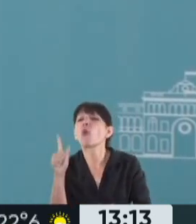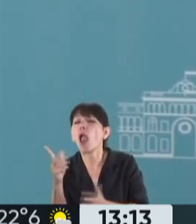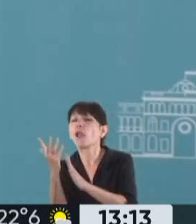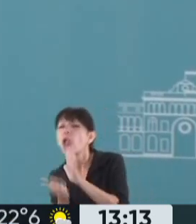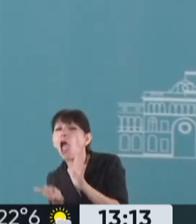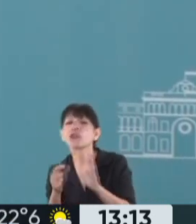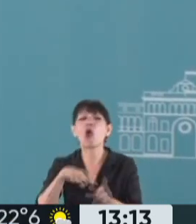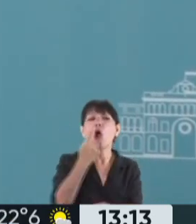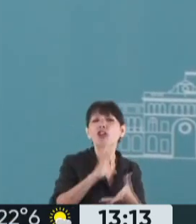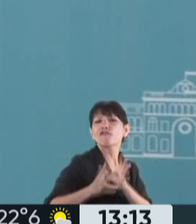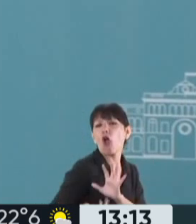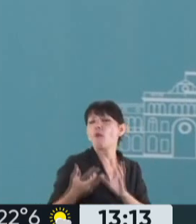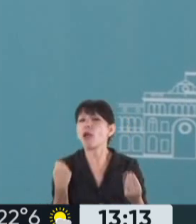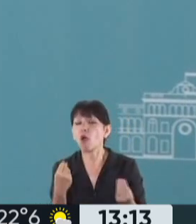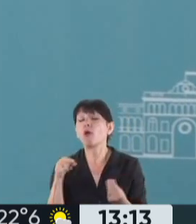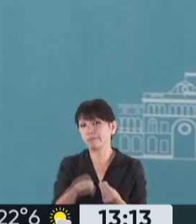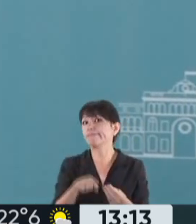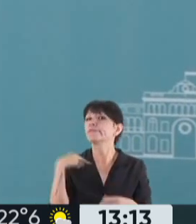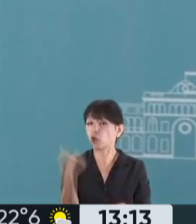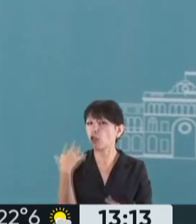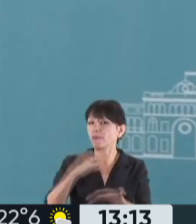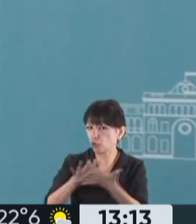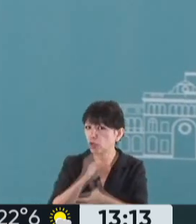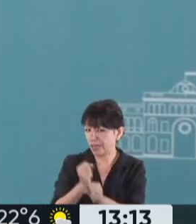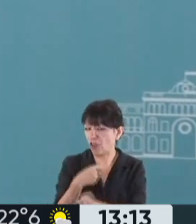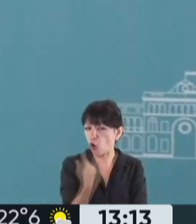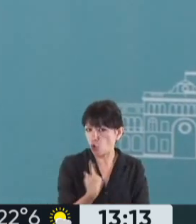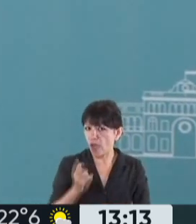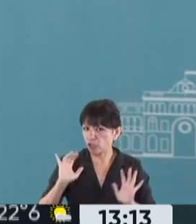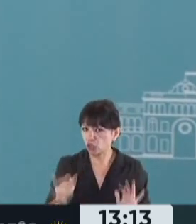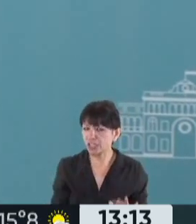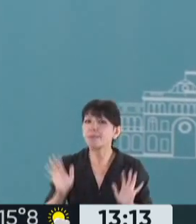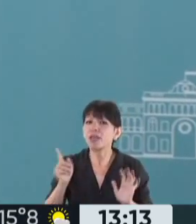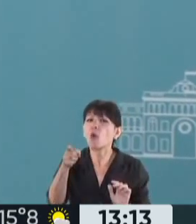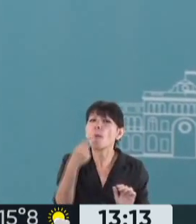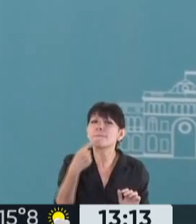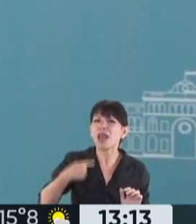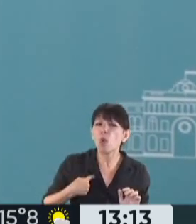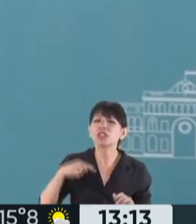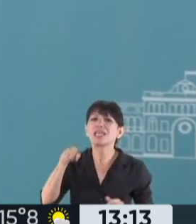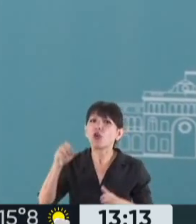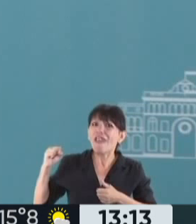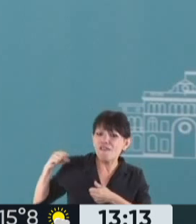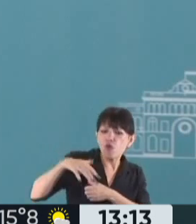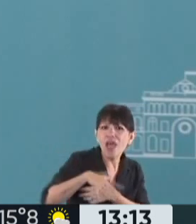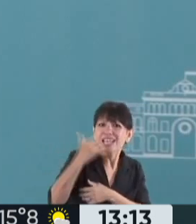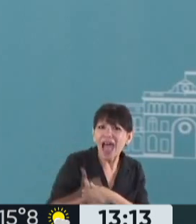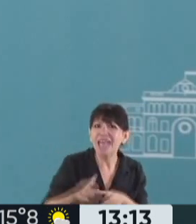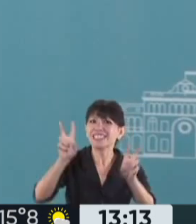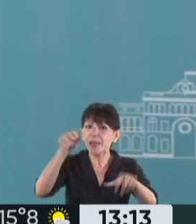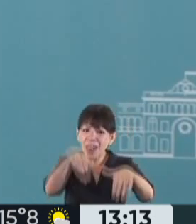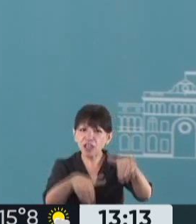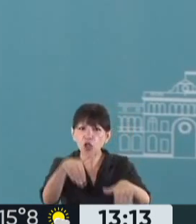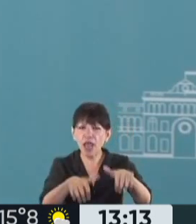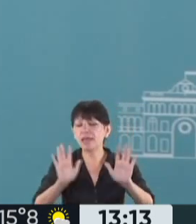es parte de nuestro trabajo. Así que al margen de que la pregunten específicamente sobre si esto iba a influir o no en el año electoral, todas las